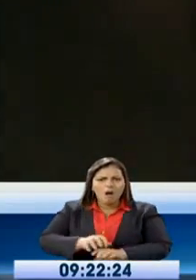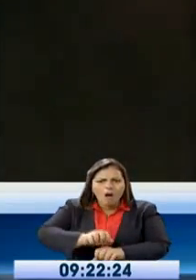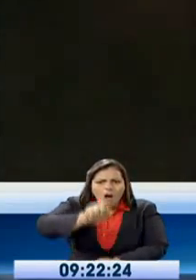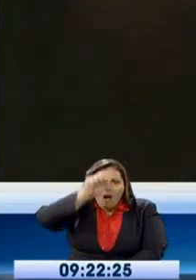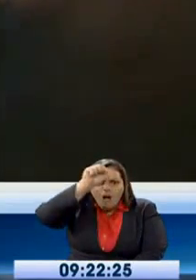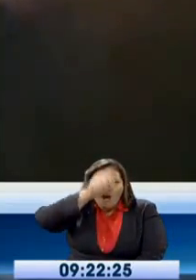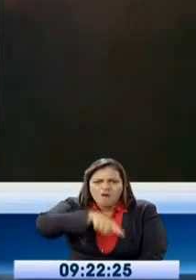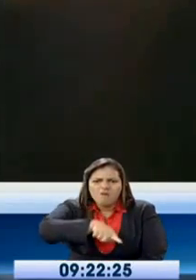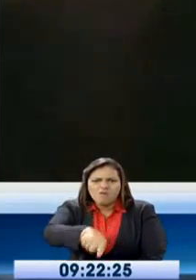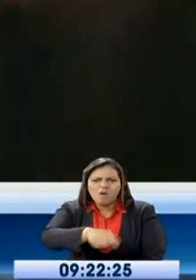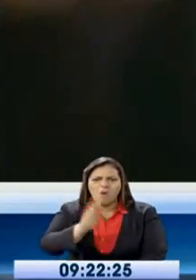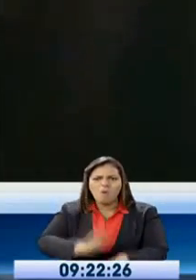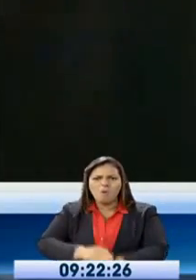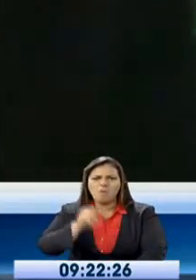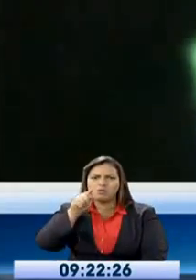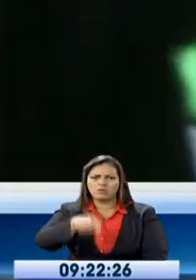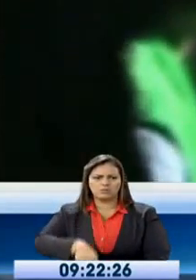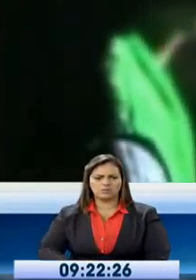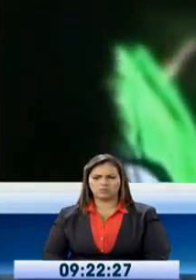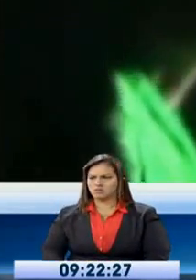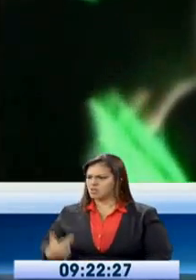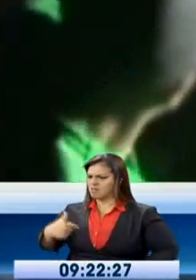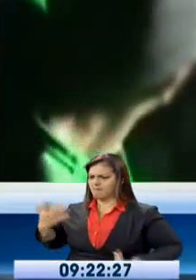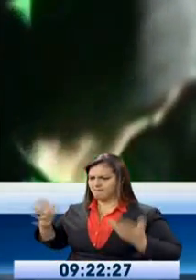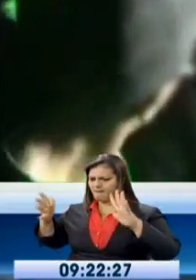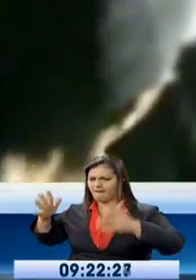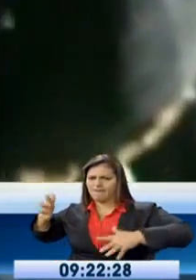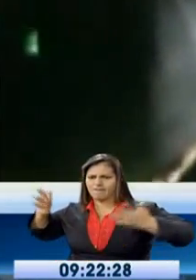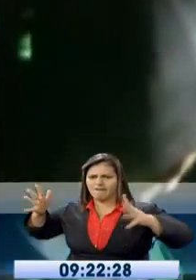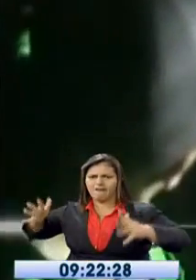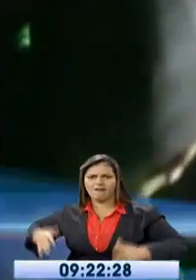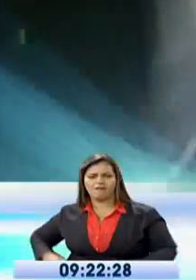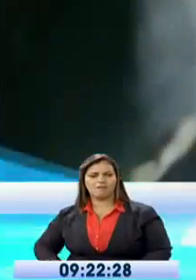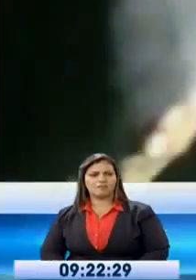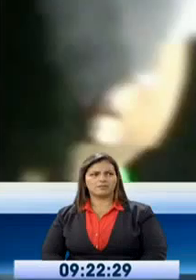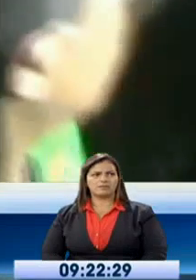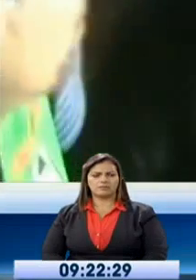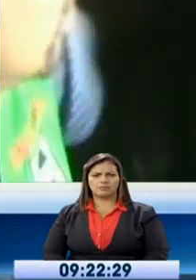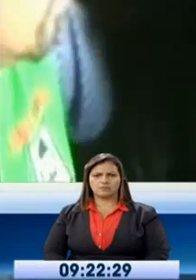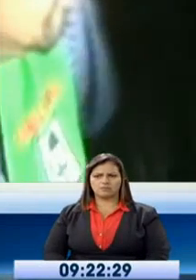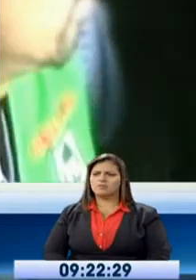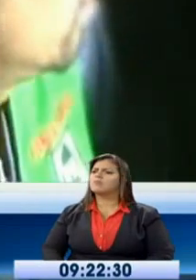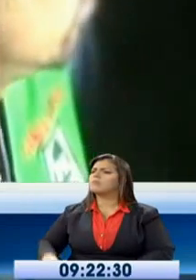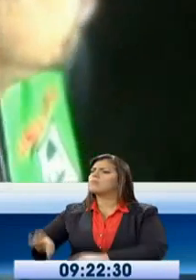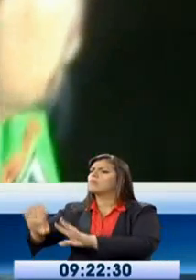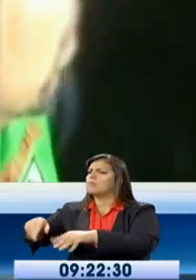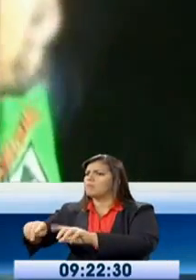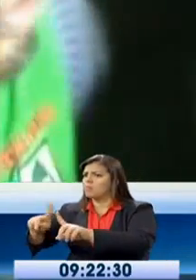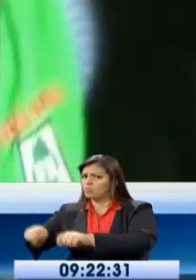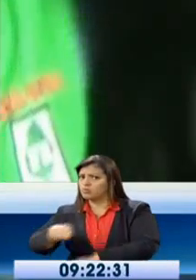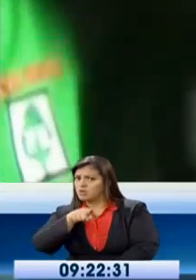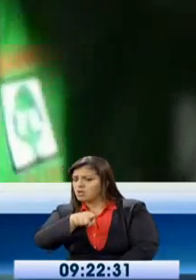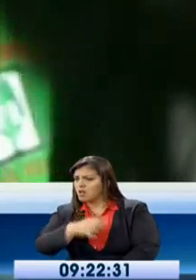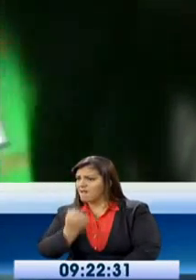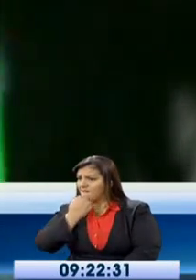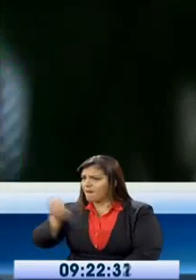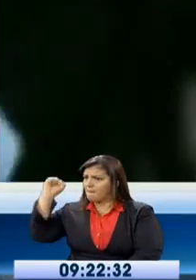pasó exactamente? Mira, ¿qué pasó? Mira, ¿qué pasó? ¿Qué pasó? ¿Te tiró piedra? ¿Quién es él? ¿Eres tu